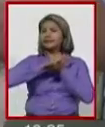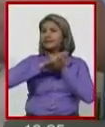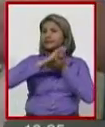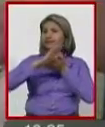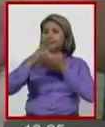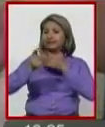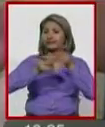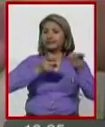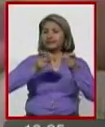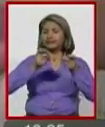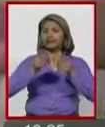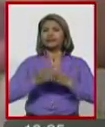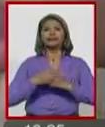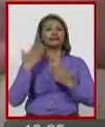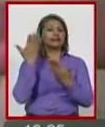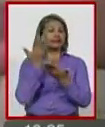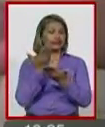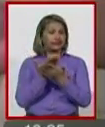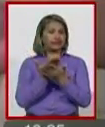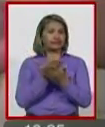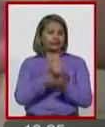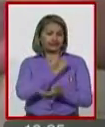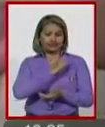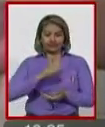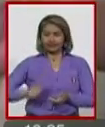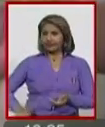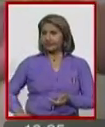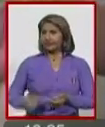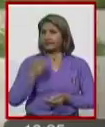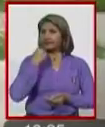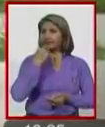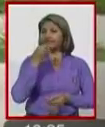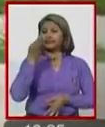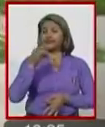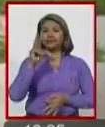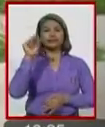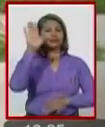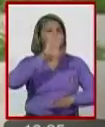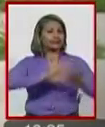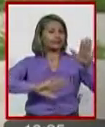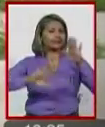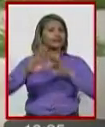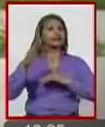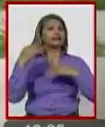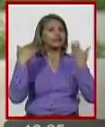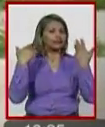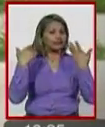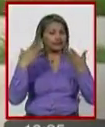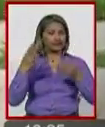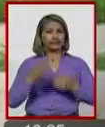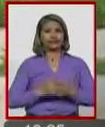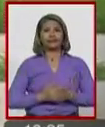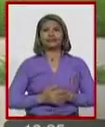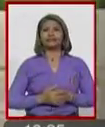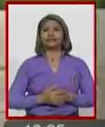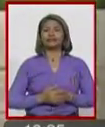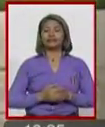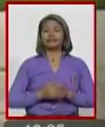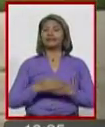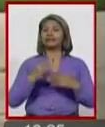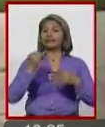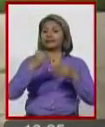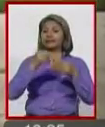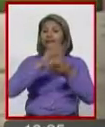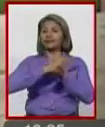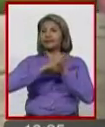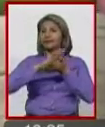limpieza aquí de mi dirección, vinieron personas de la alcaldía y me dijeron que sí, que no me preocupara, que en estos días ya supuestamente para las inscripciones